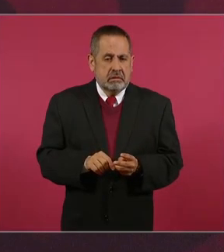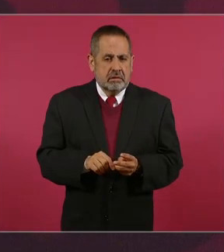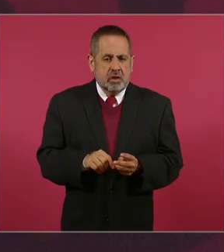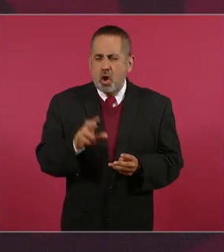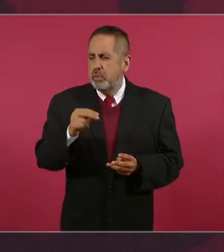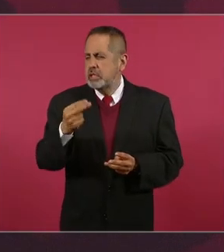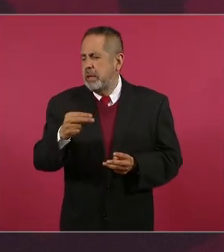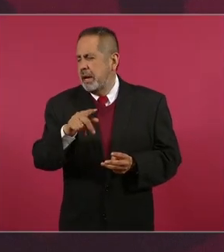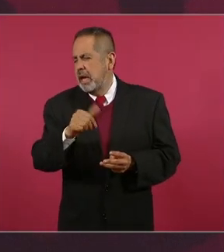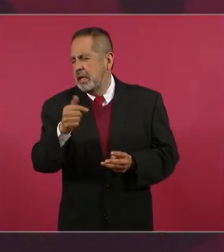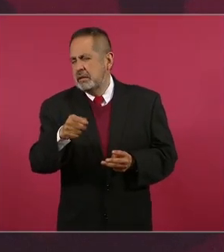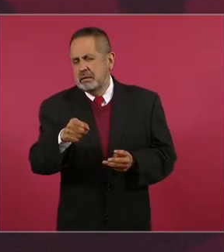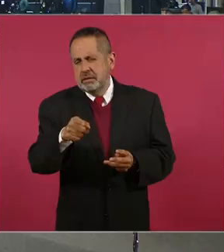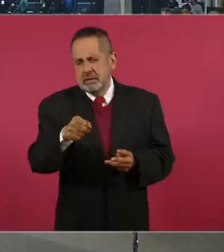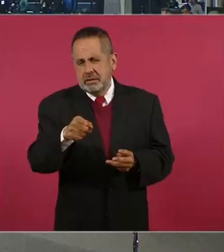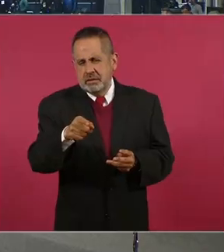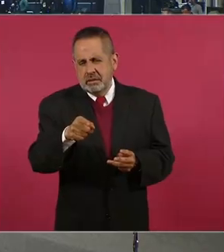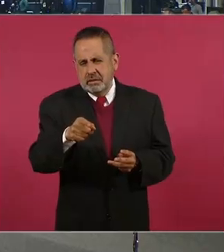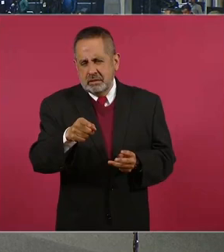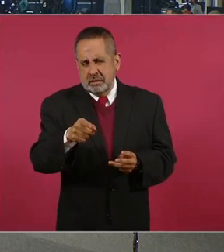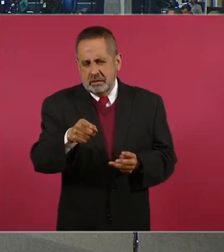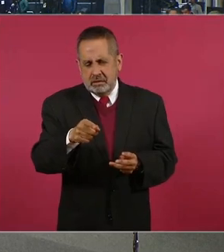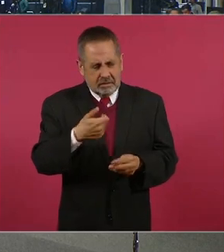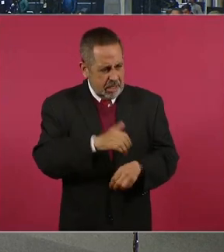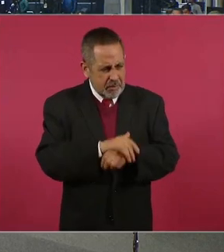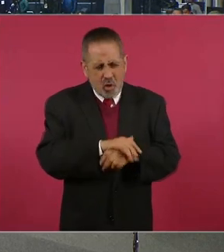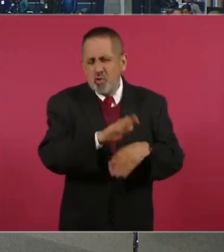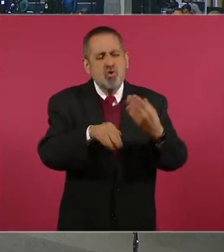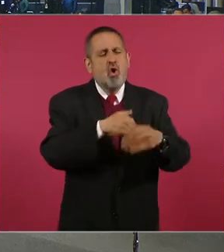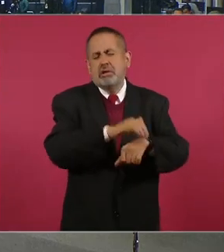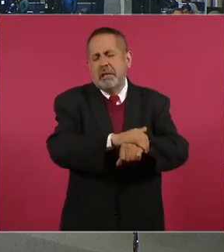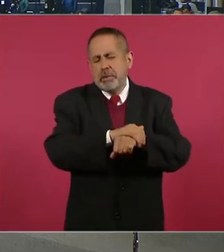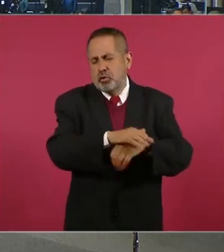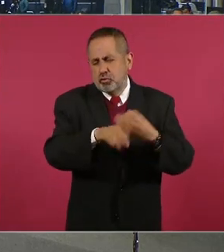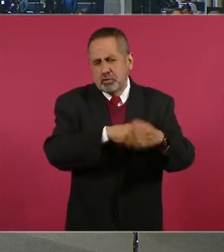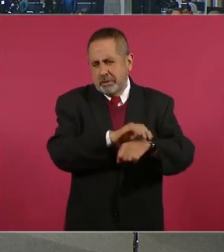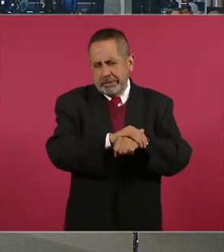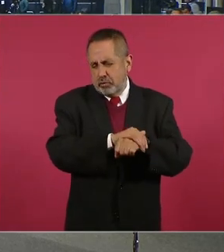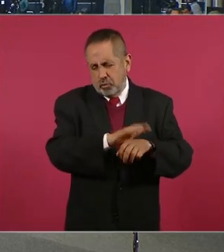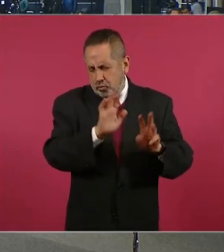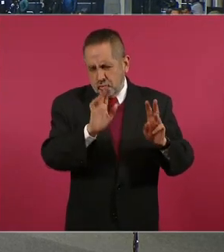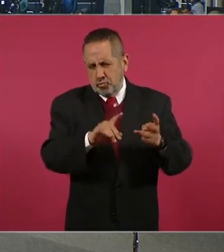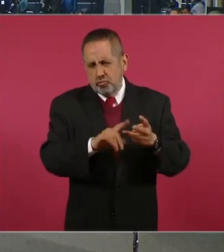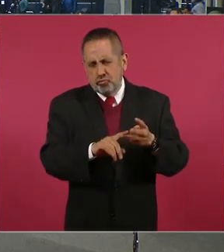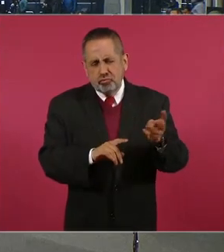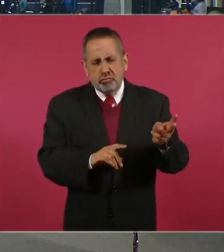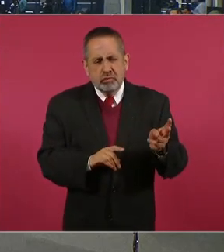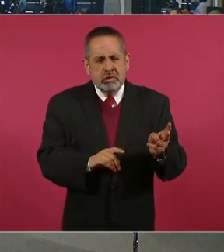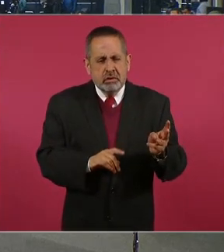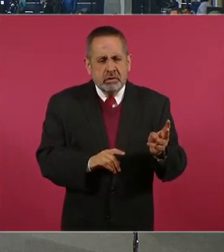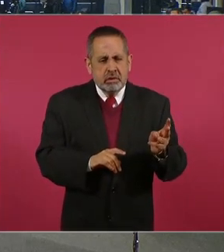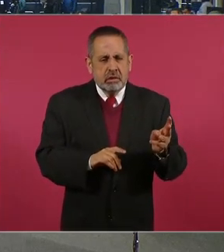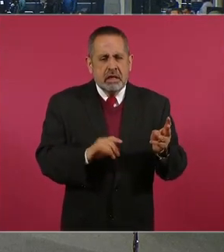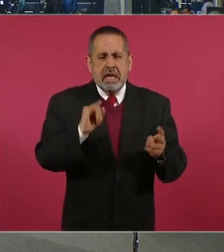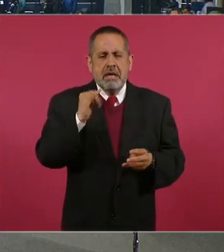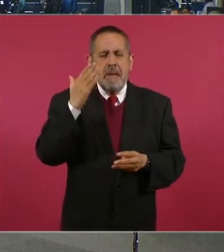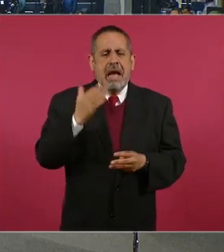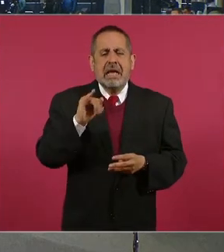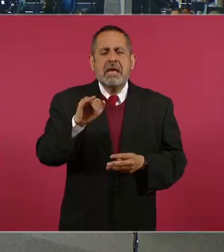¿cómo se llama el que es nuestro amigo? Todos son nuestros amigos, de imagen.